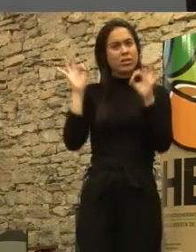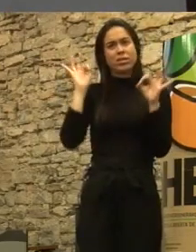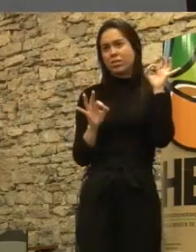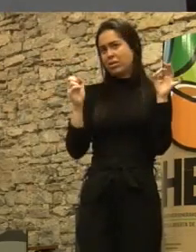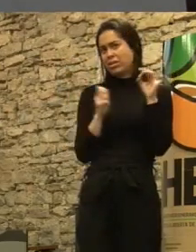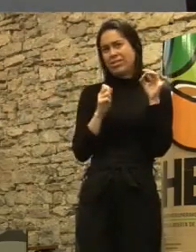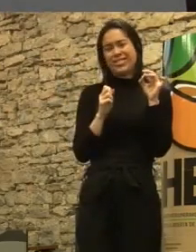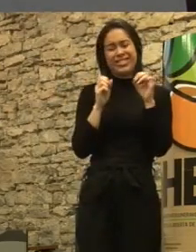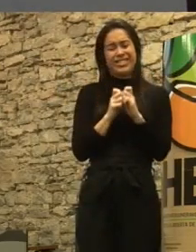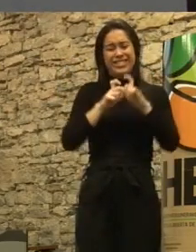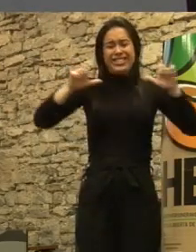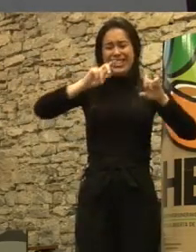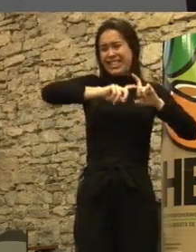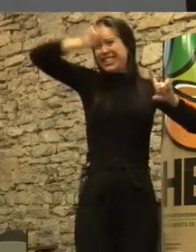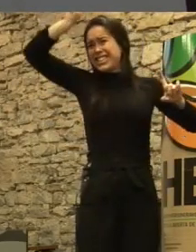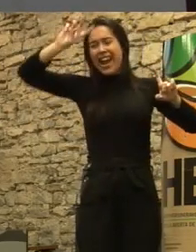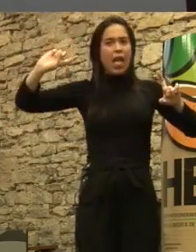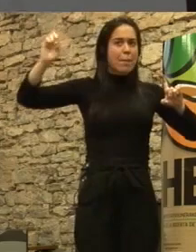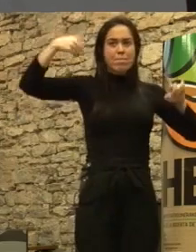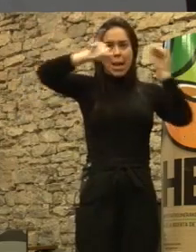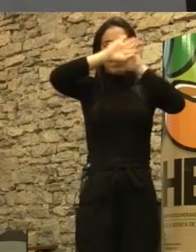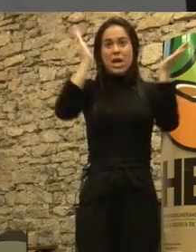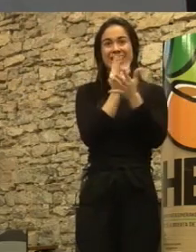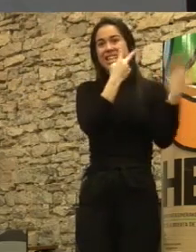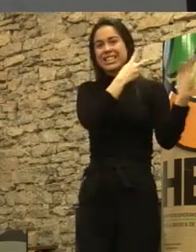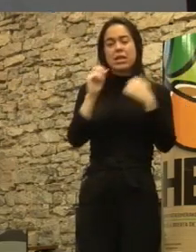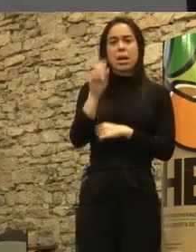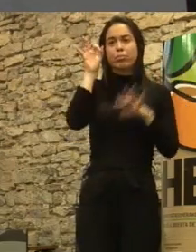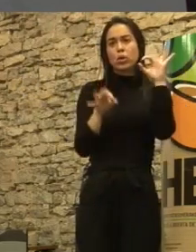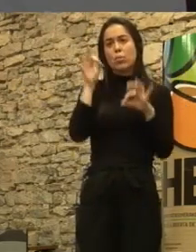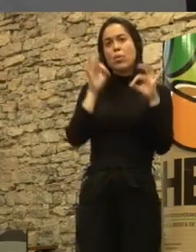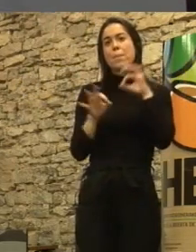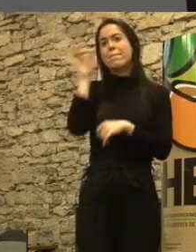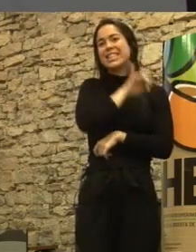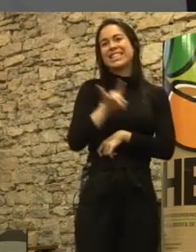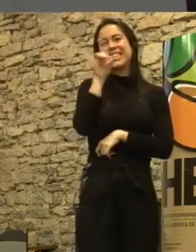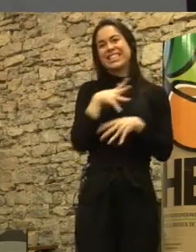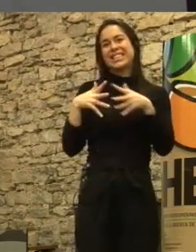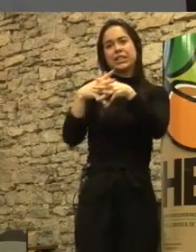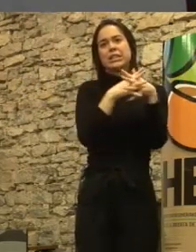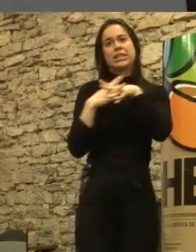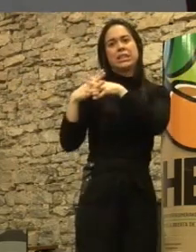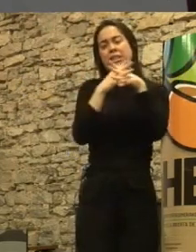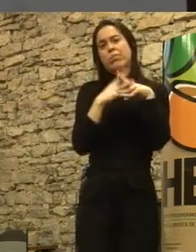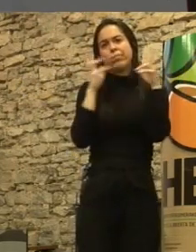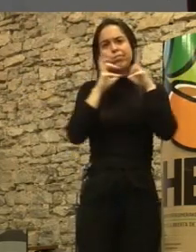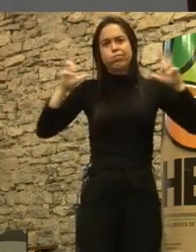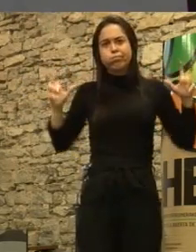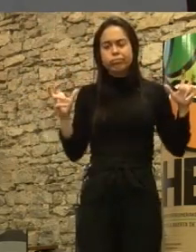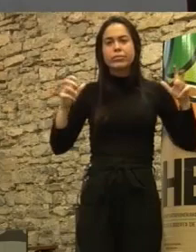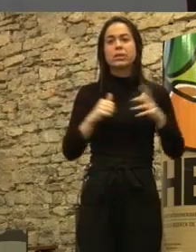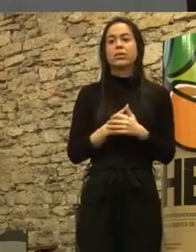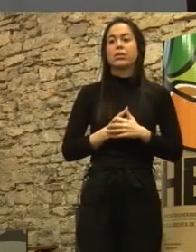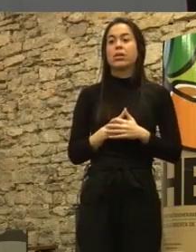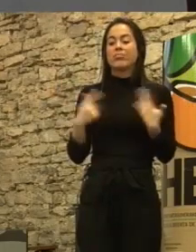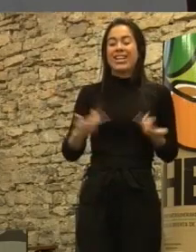las categorías sociales del mundo. Hay un 70 o más del 70% de mujeres negras en Estados Unidos que es obesa. mujeres que no salen del